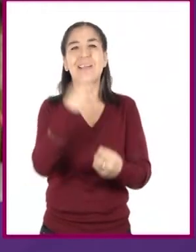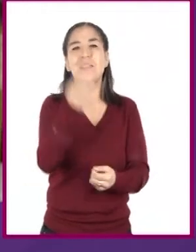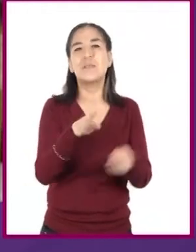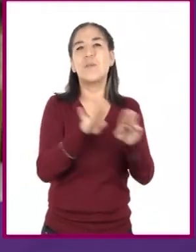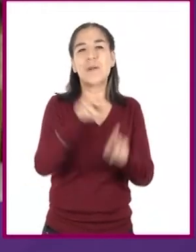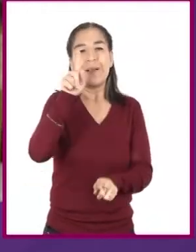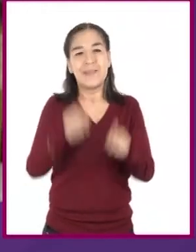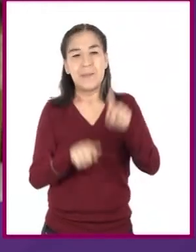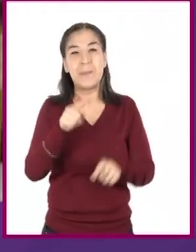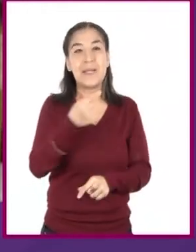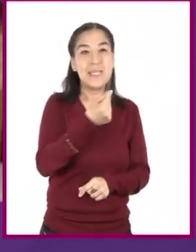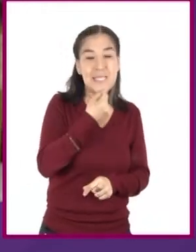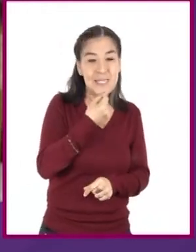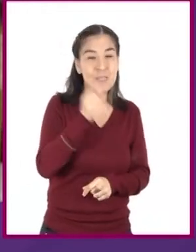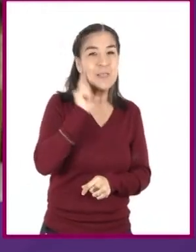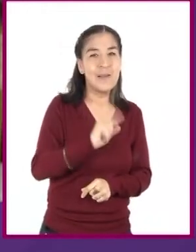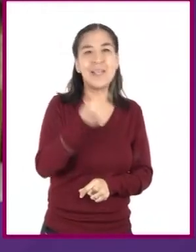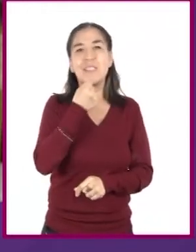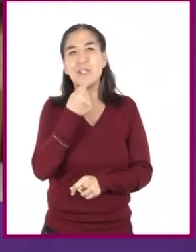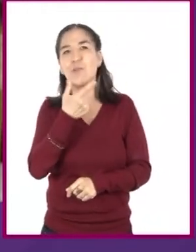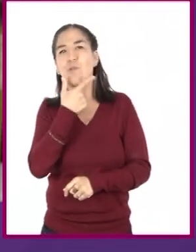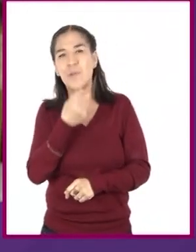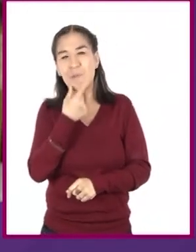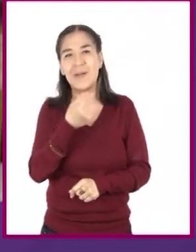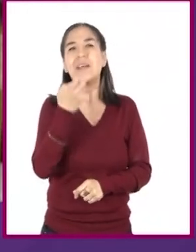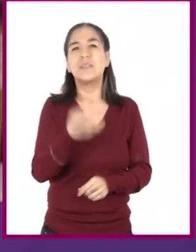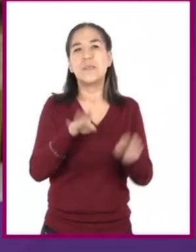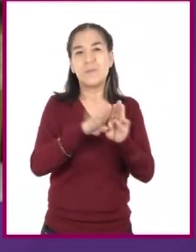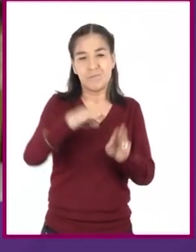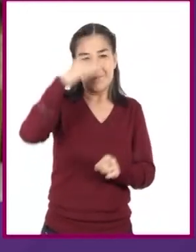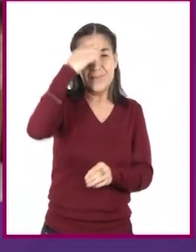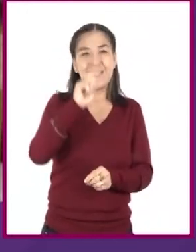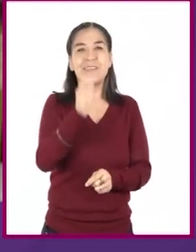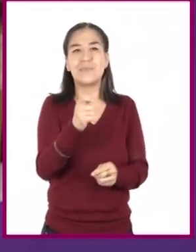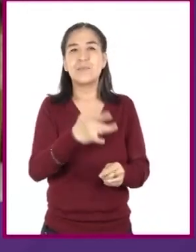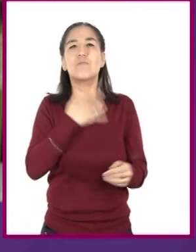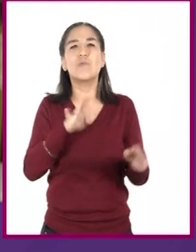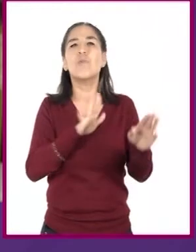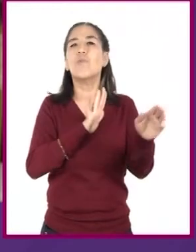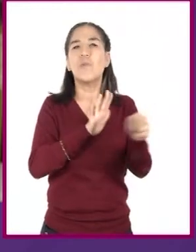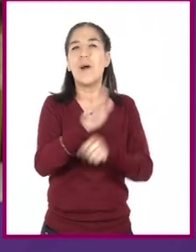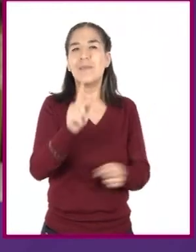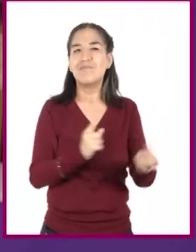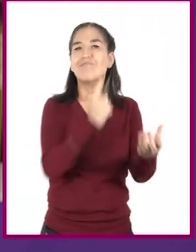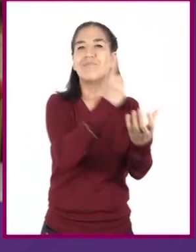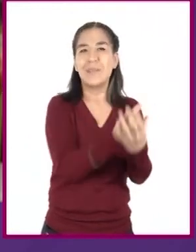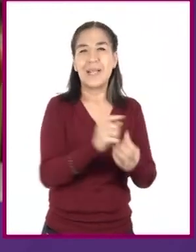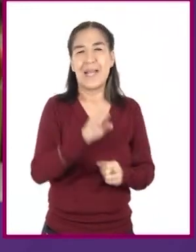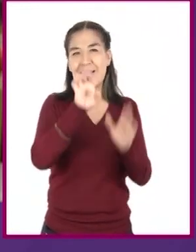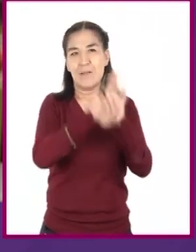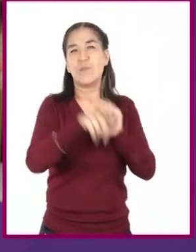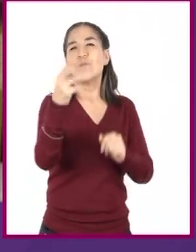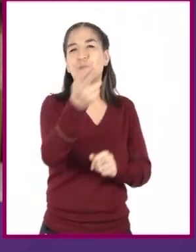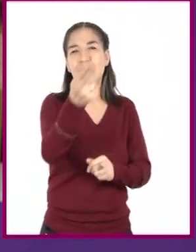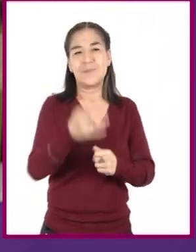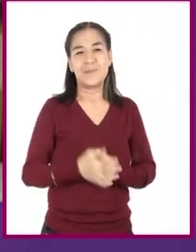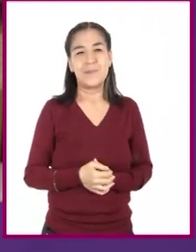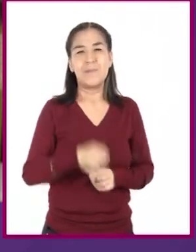niñas o niños es crucial, porque suelen identificarse más. Por ejemplo, ustedes en la